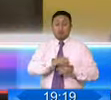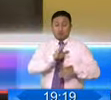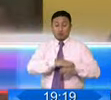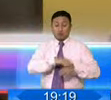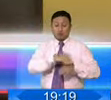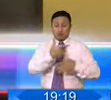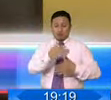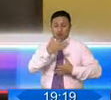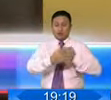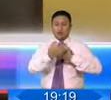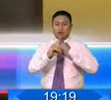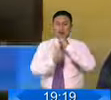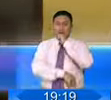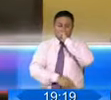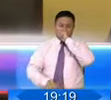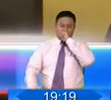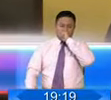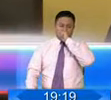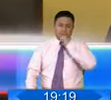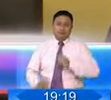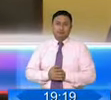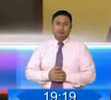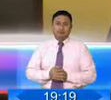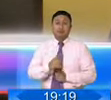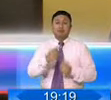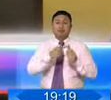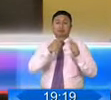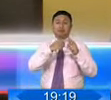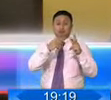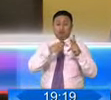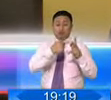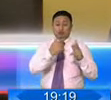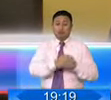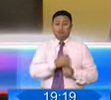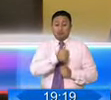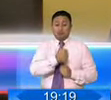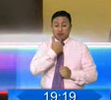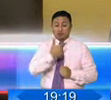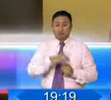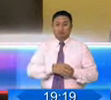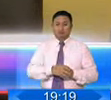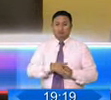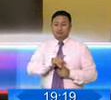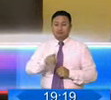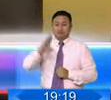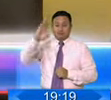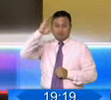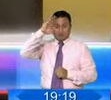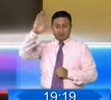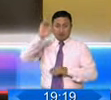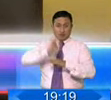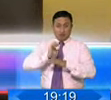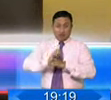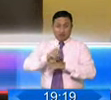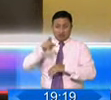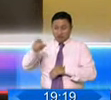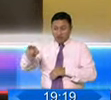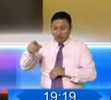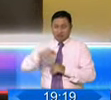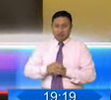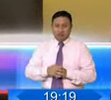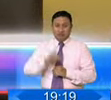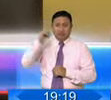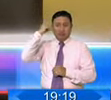materiales. Confesos, esos delincuentes capturados señalan a los agentes de inteligencia del Ecuador que envió